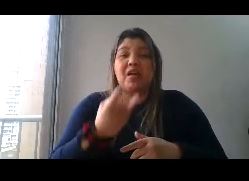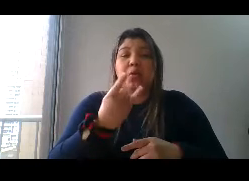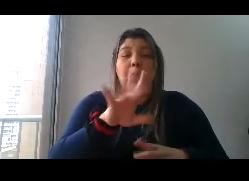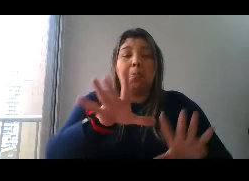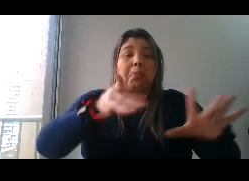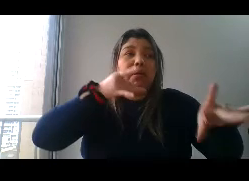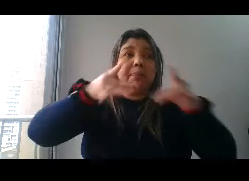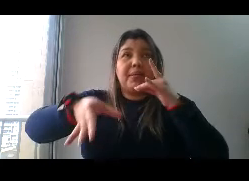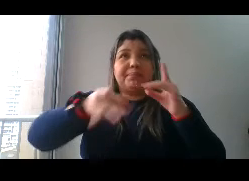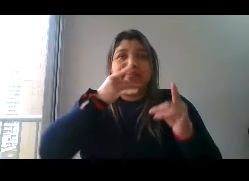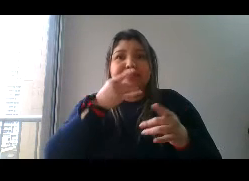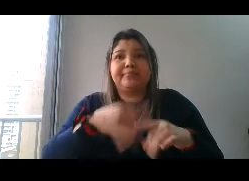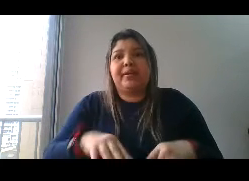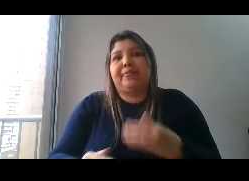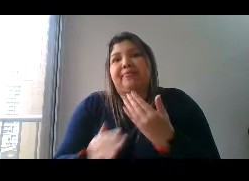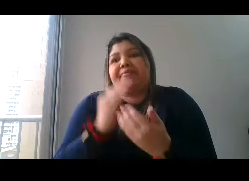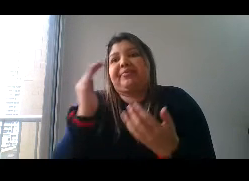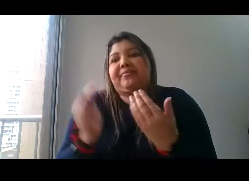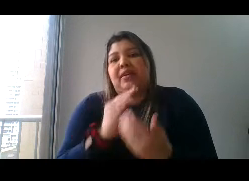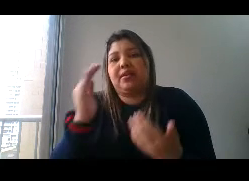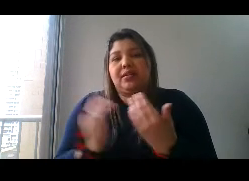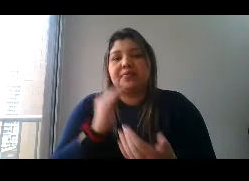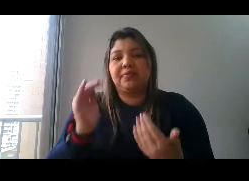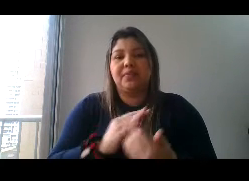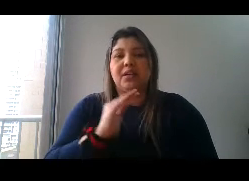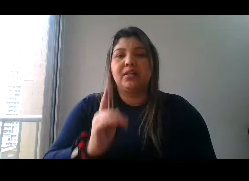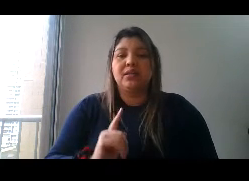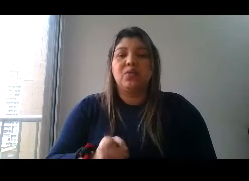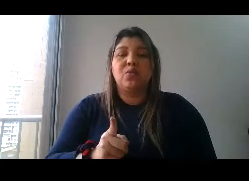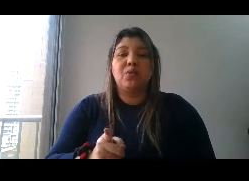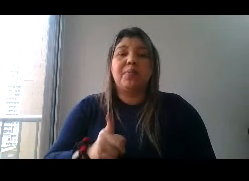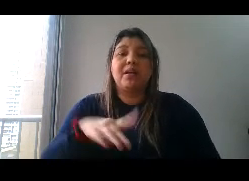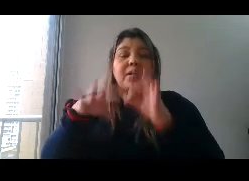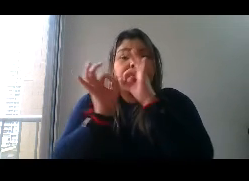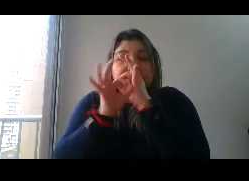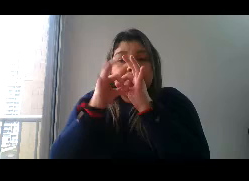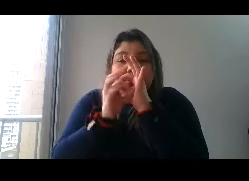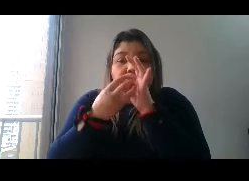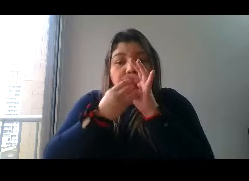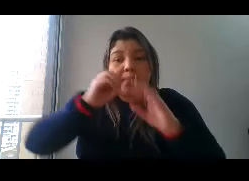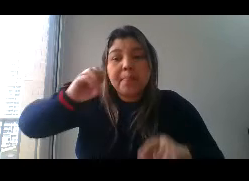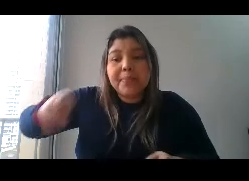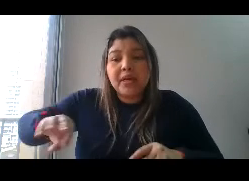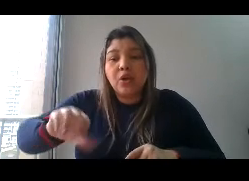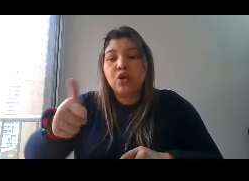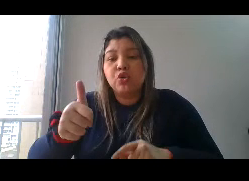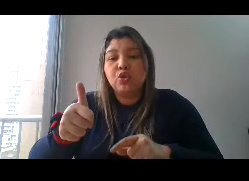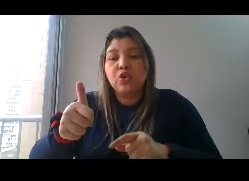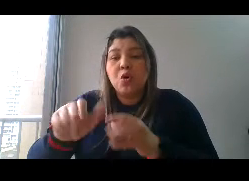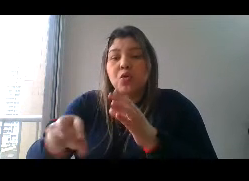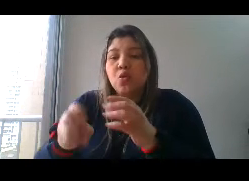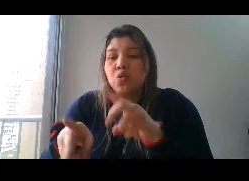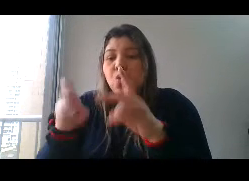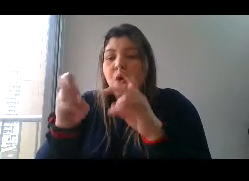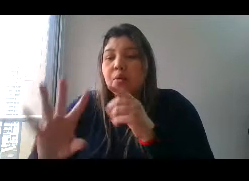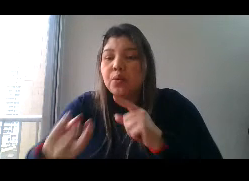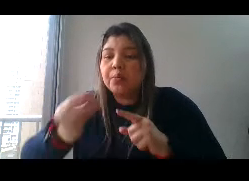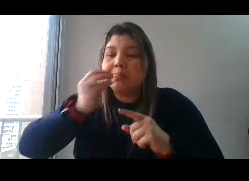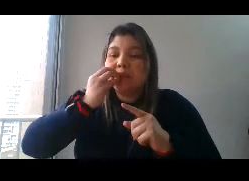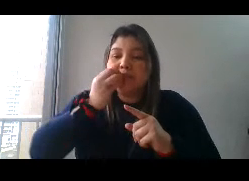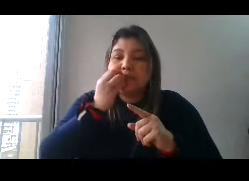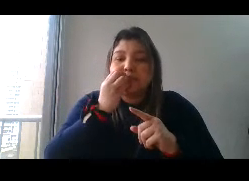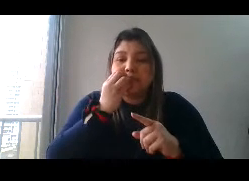no son las adecuadas porque esos filtros algunos se deben cambiar inmediatamente, algunos no son lavables y el profesional sigue usando